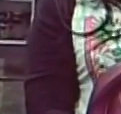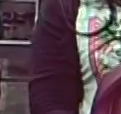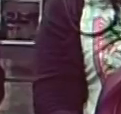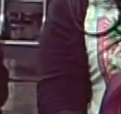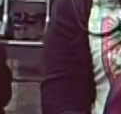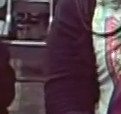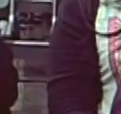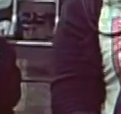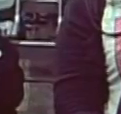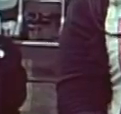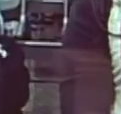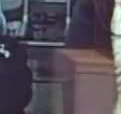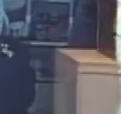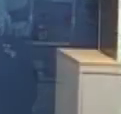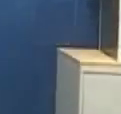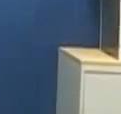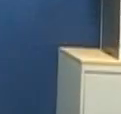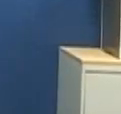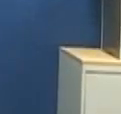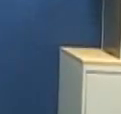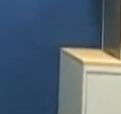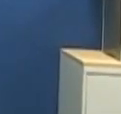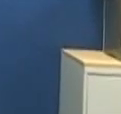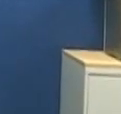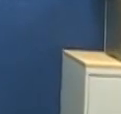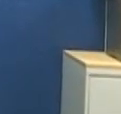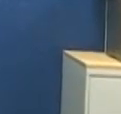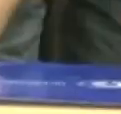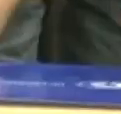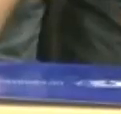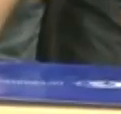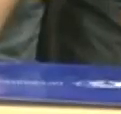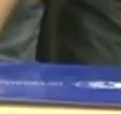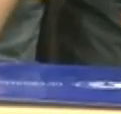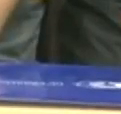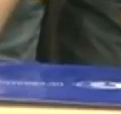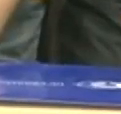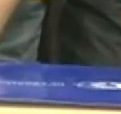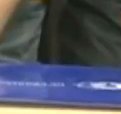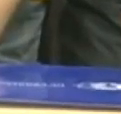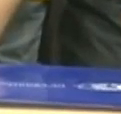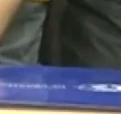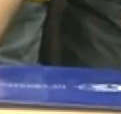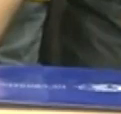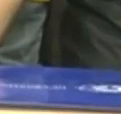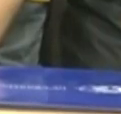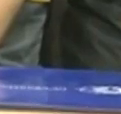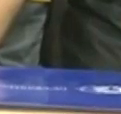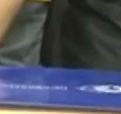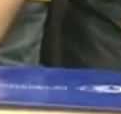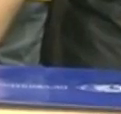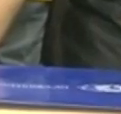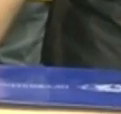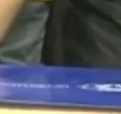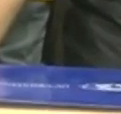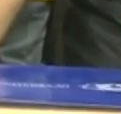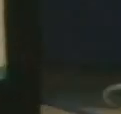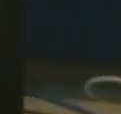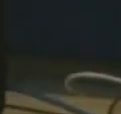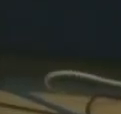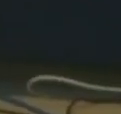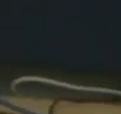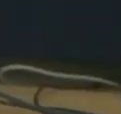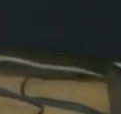taquilla? Para que usted venga y haga efectivo su Petro. Por ejemplo, los 3 millones